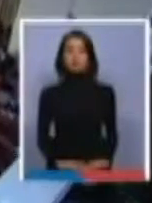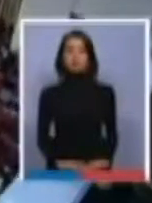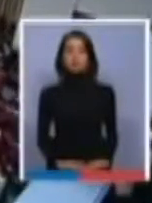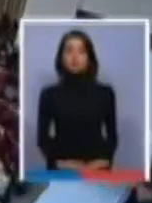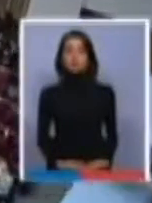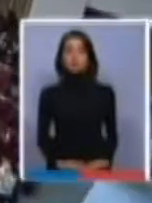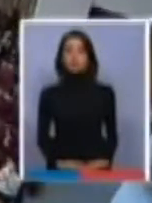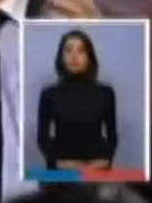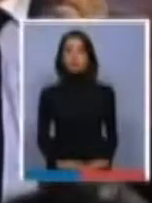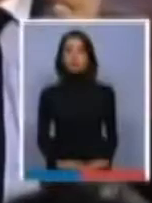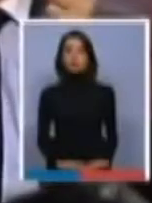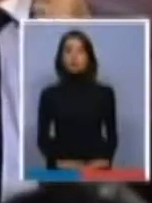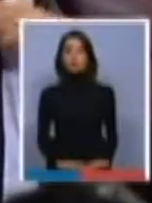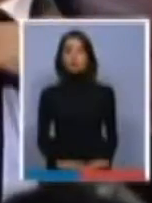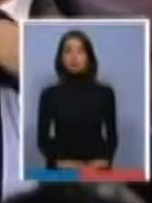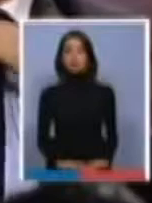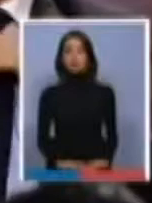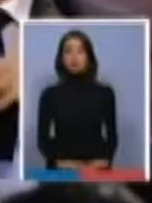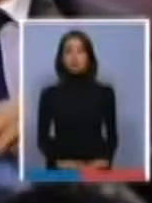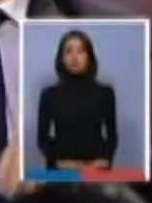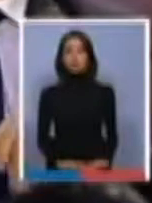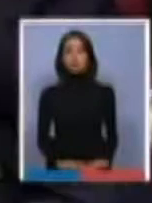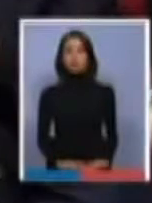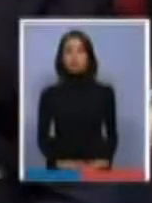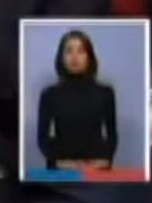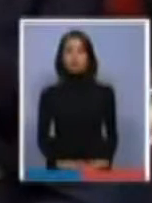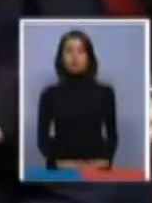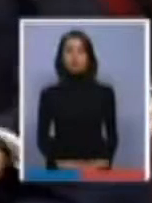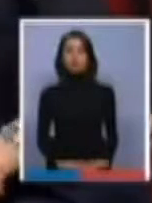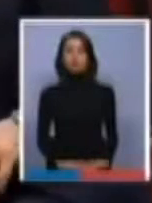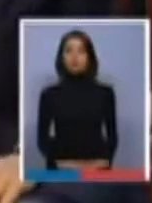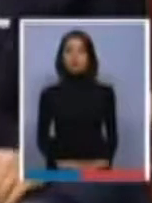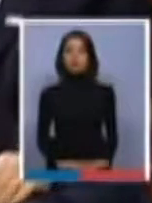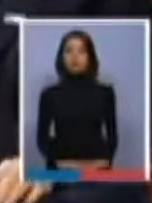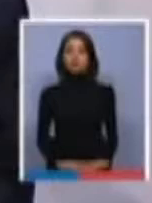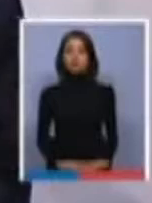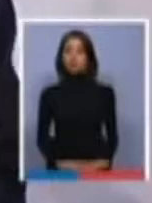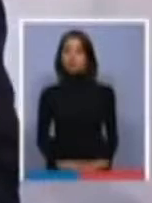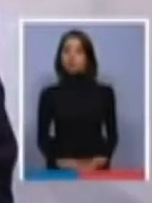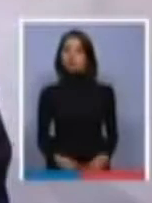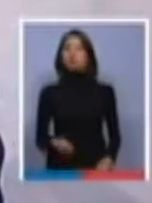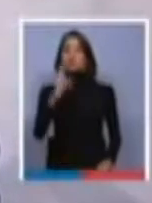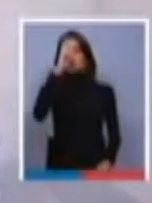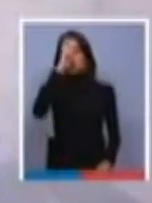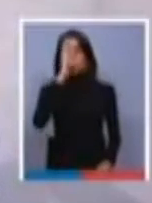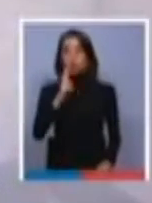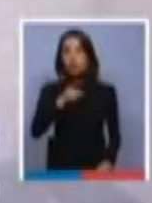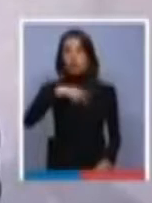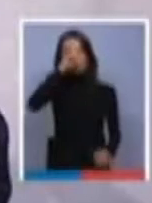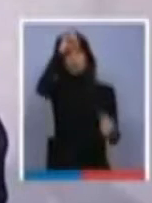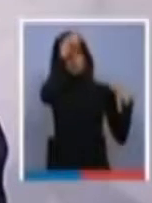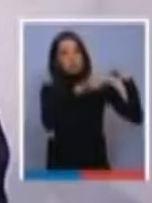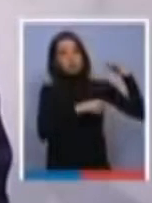efectivamente requieran de mayor en mayor medida este apoyo Cabe señalar que desde hoy los distintos sectores comienzan a una ofensiva